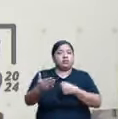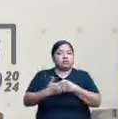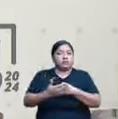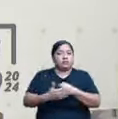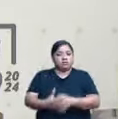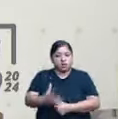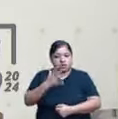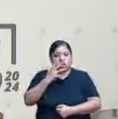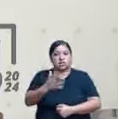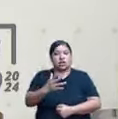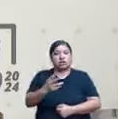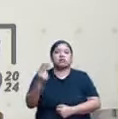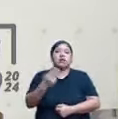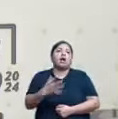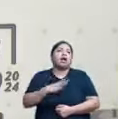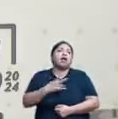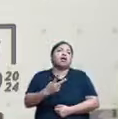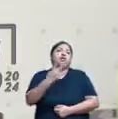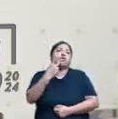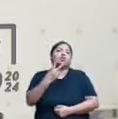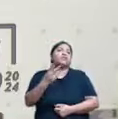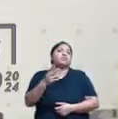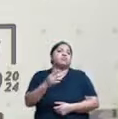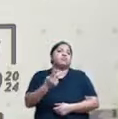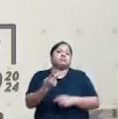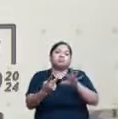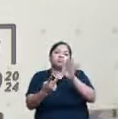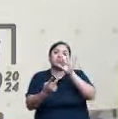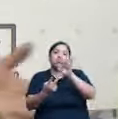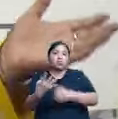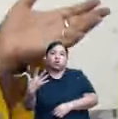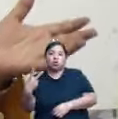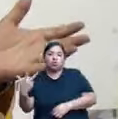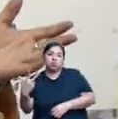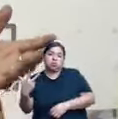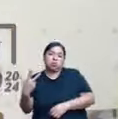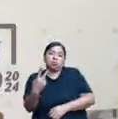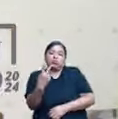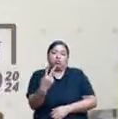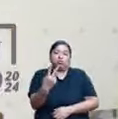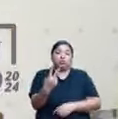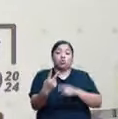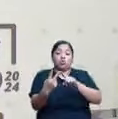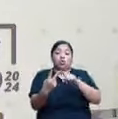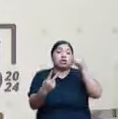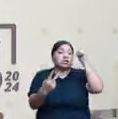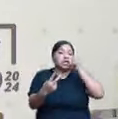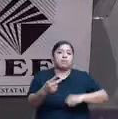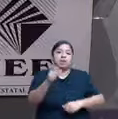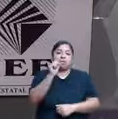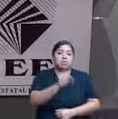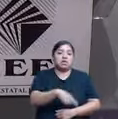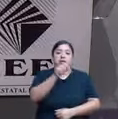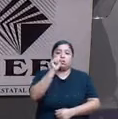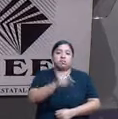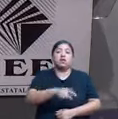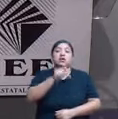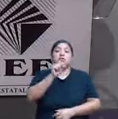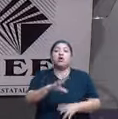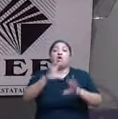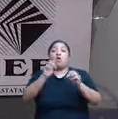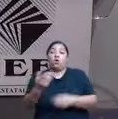radical. Solamente tienes dos opciones, no son 8. La opción de siempre o la opción única y verdadera que emana